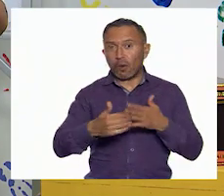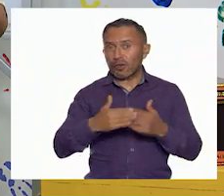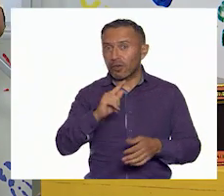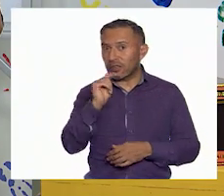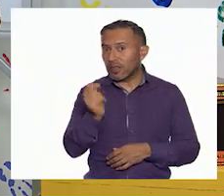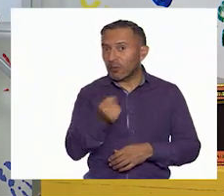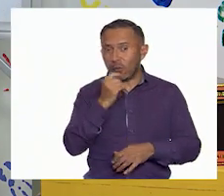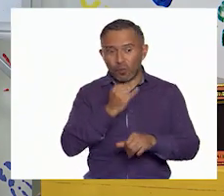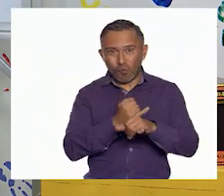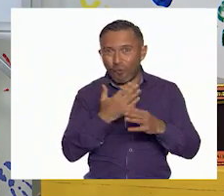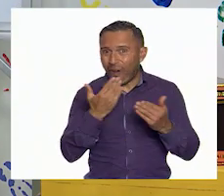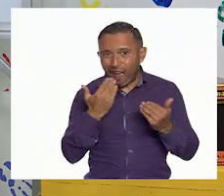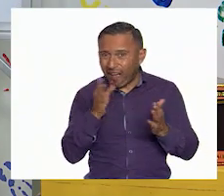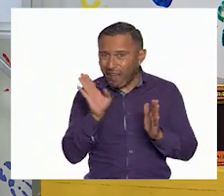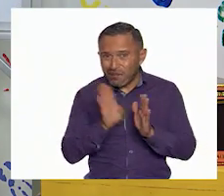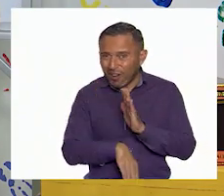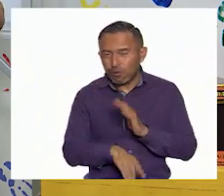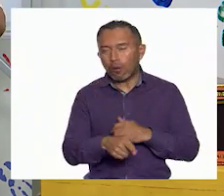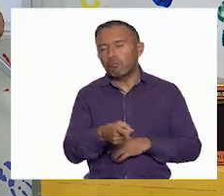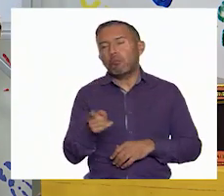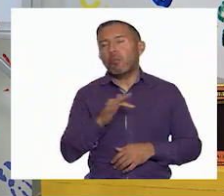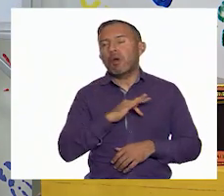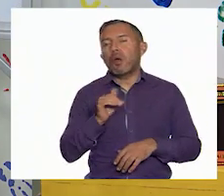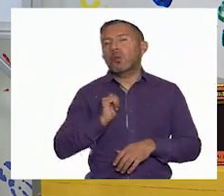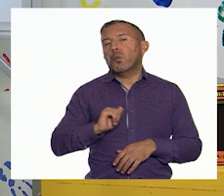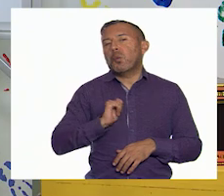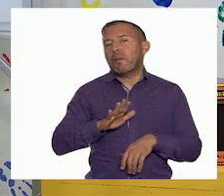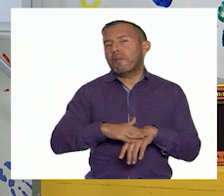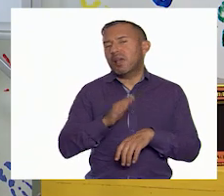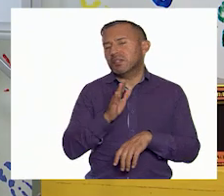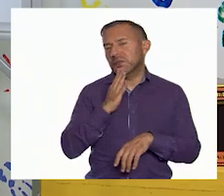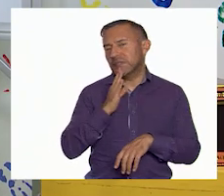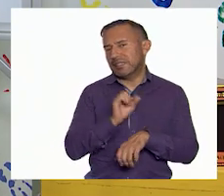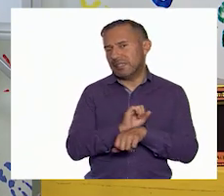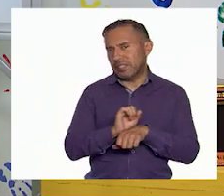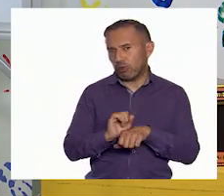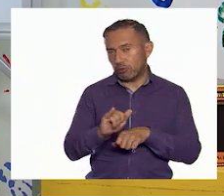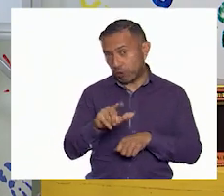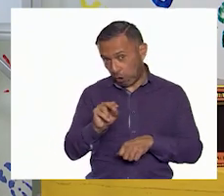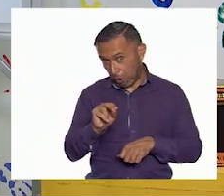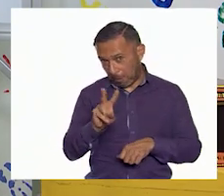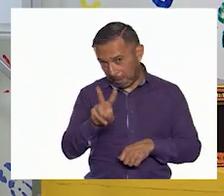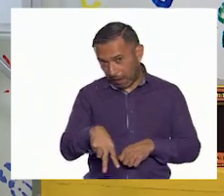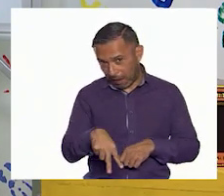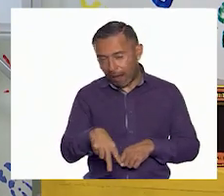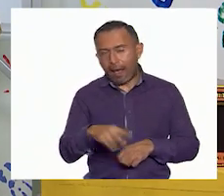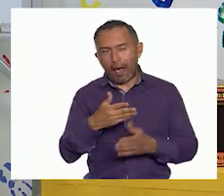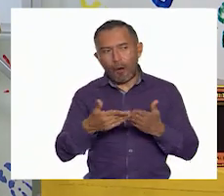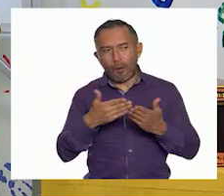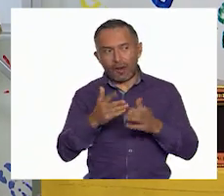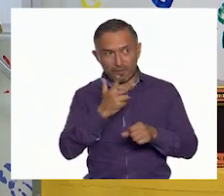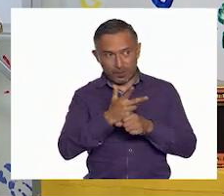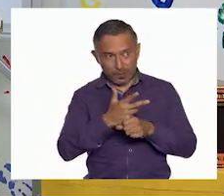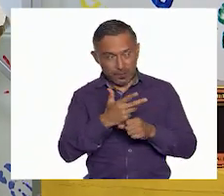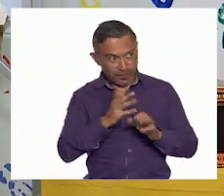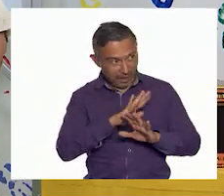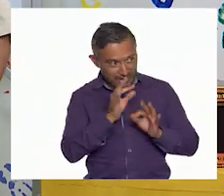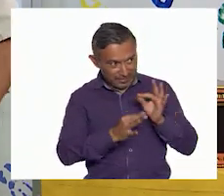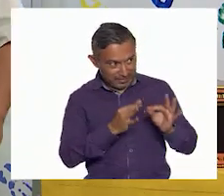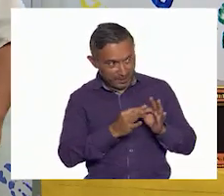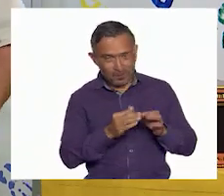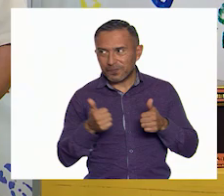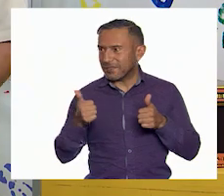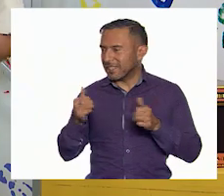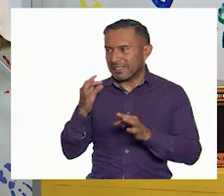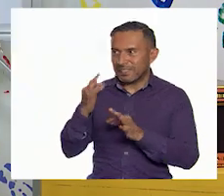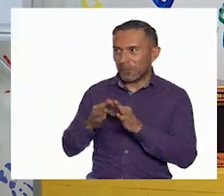se divertían con cosas más sencillas. Hoy lo vamos a descubrir con las cápsulas que vamos a ver. ¿Estás lista, Pili? Listísima. Bueno, pues